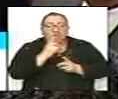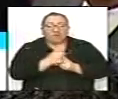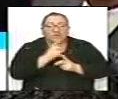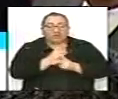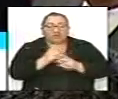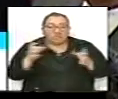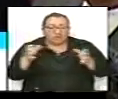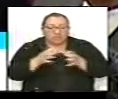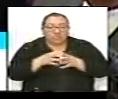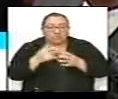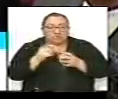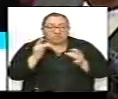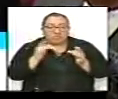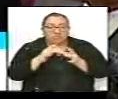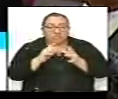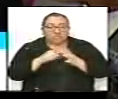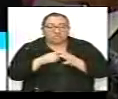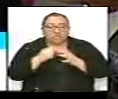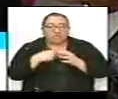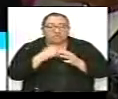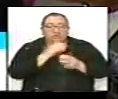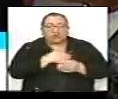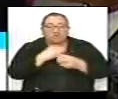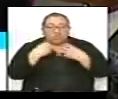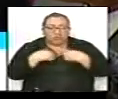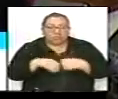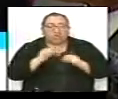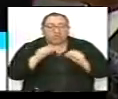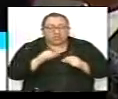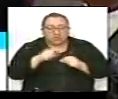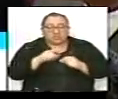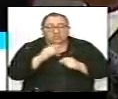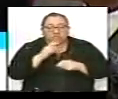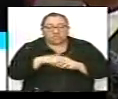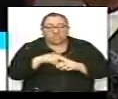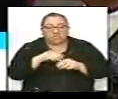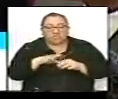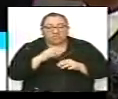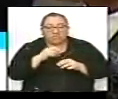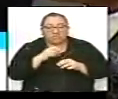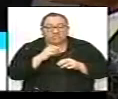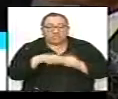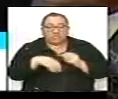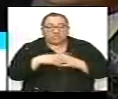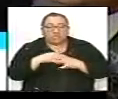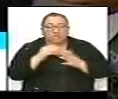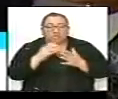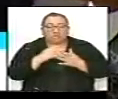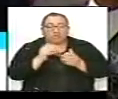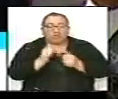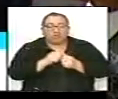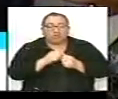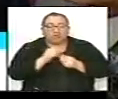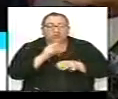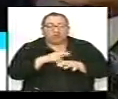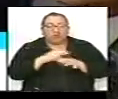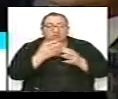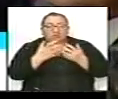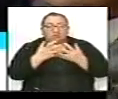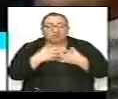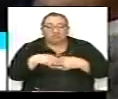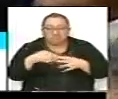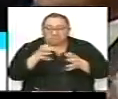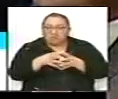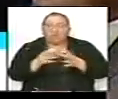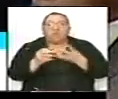ya, para comenzar tiene que ser abogado de todas maneras, y ya el ser personero electoral ya es casi una especialidad como ser penalista,